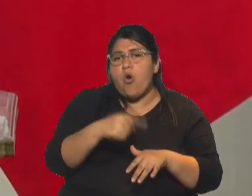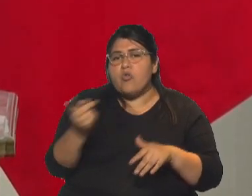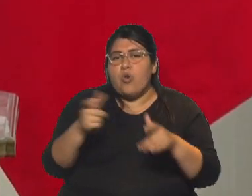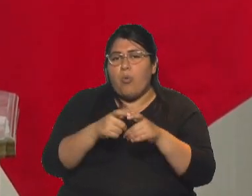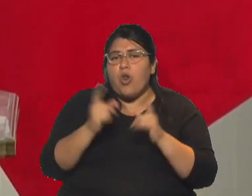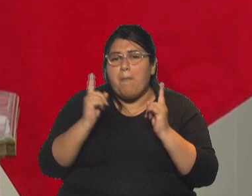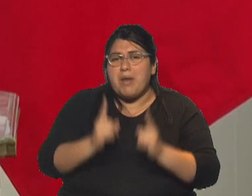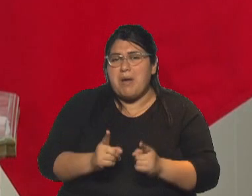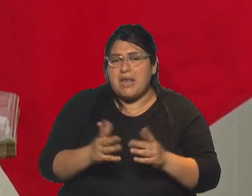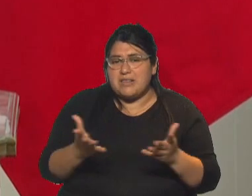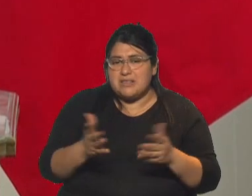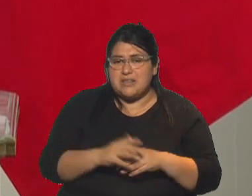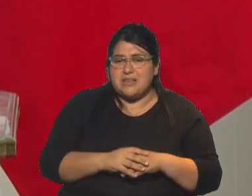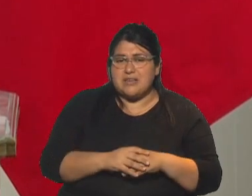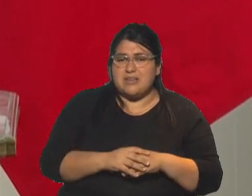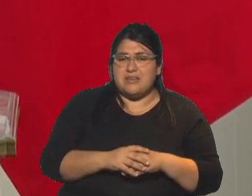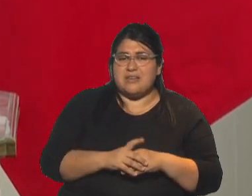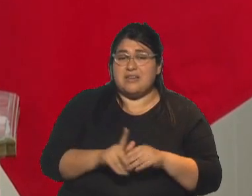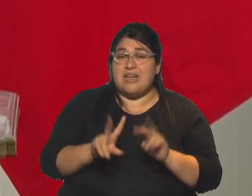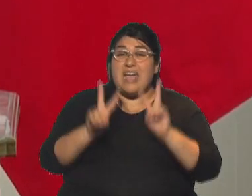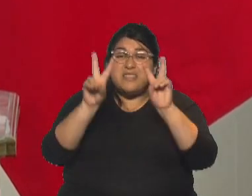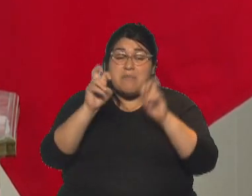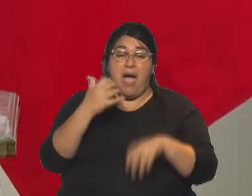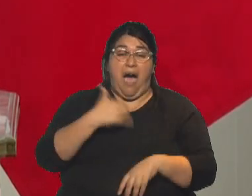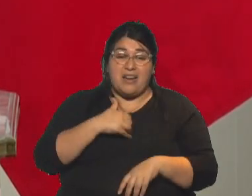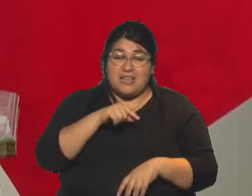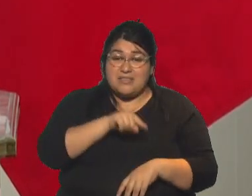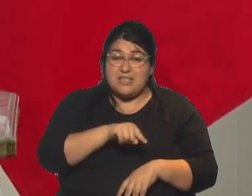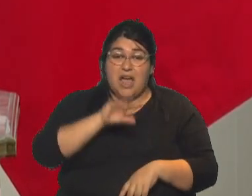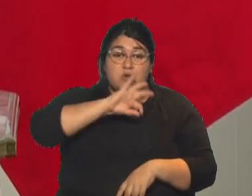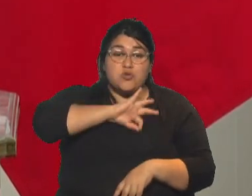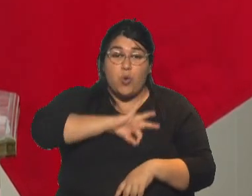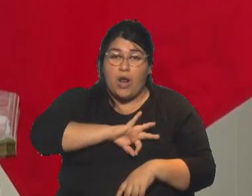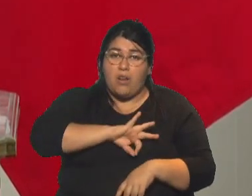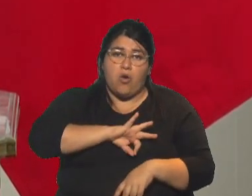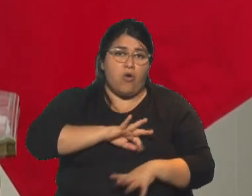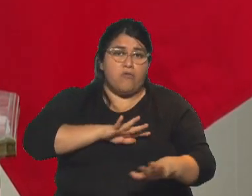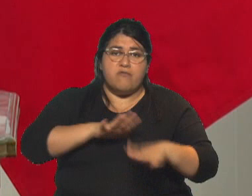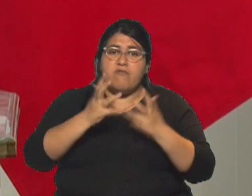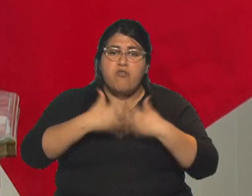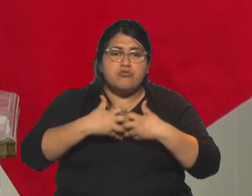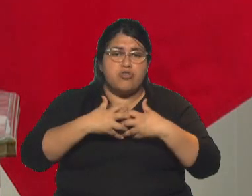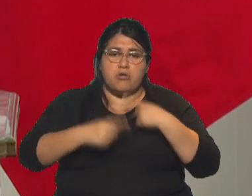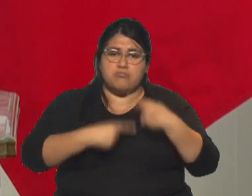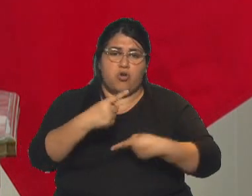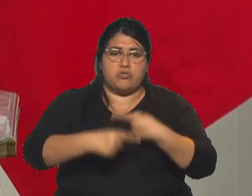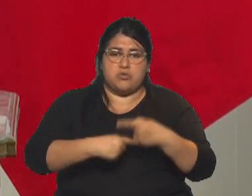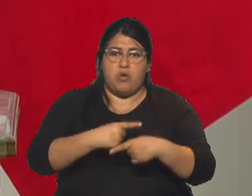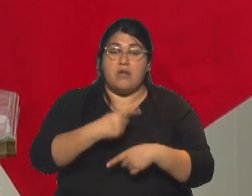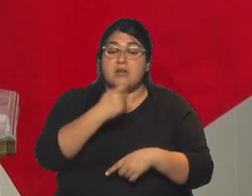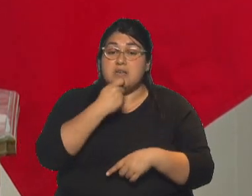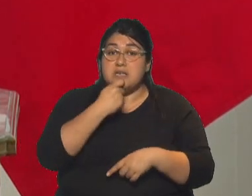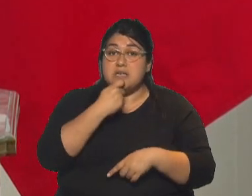qué eligió eso? Básicamente porque en la Argentina las paritarias funcionan plenamente y lo que hay que dejar es funcionar las paritarias.